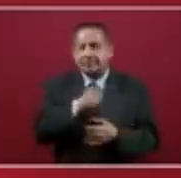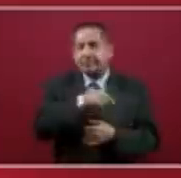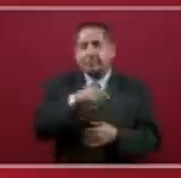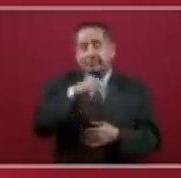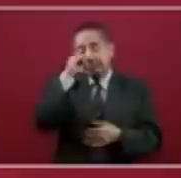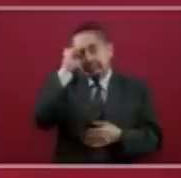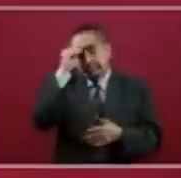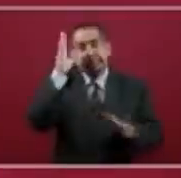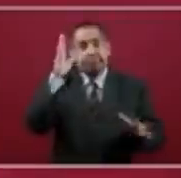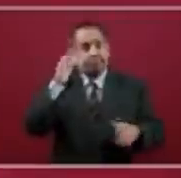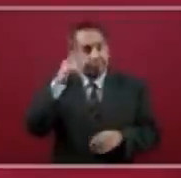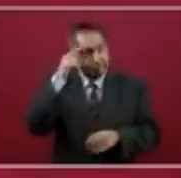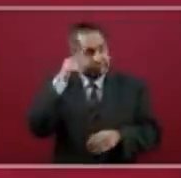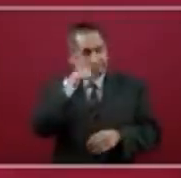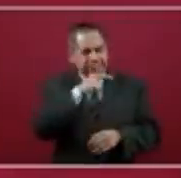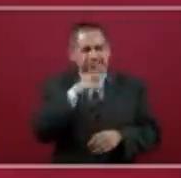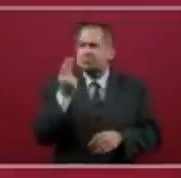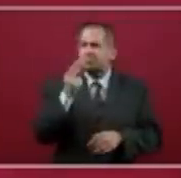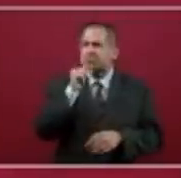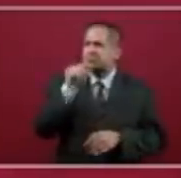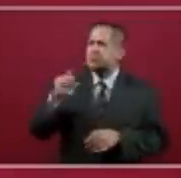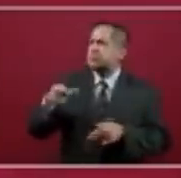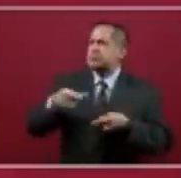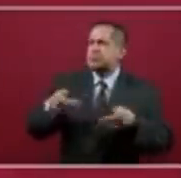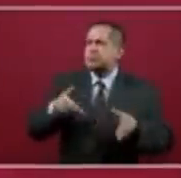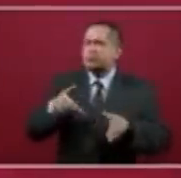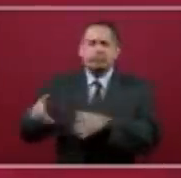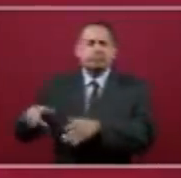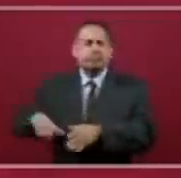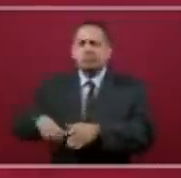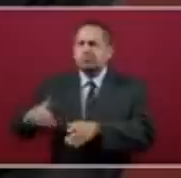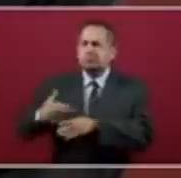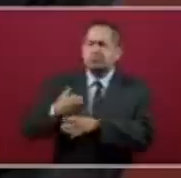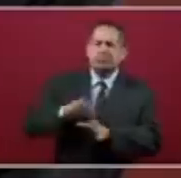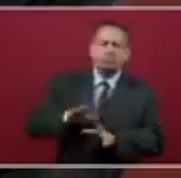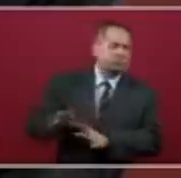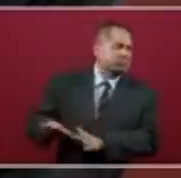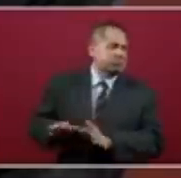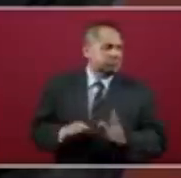pensaban que no hacía falta la planeación,